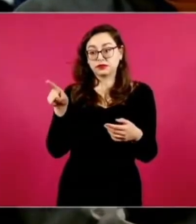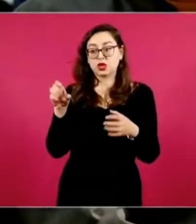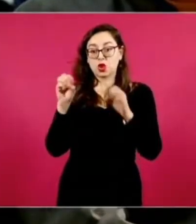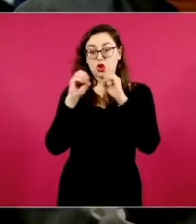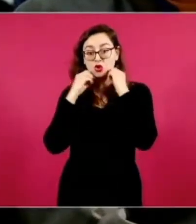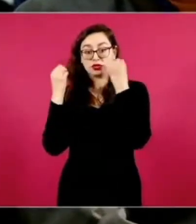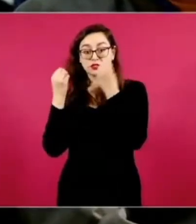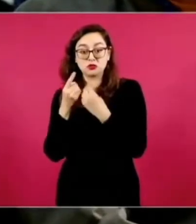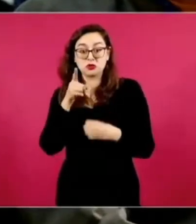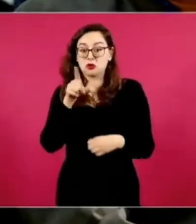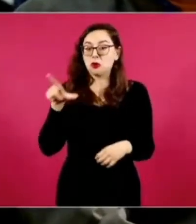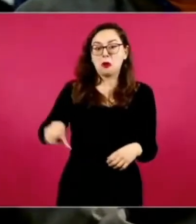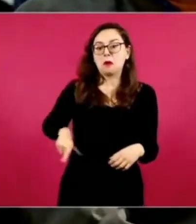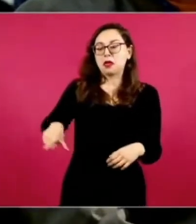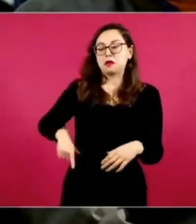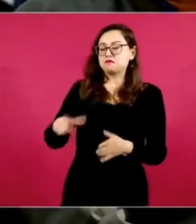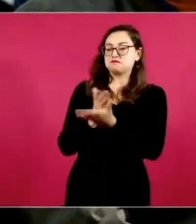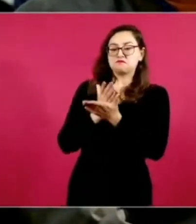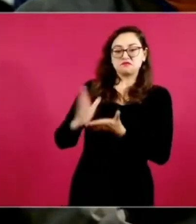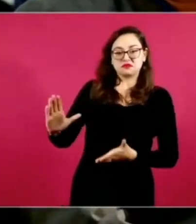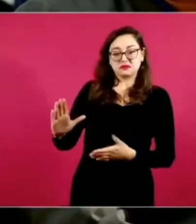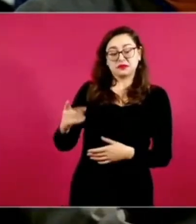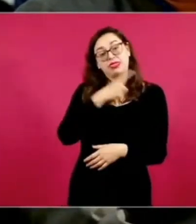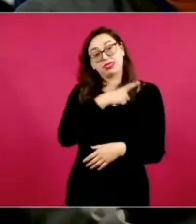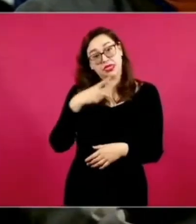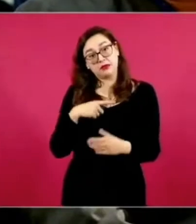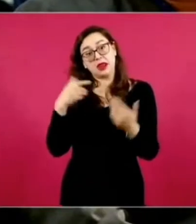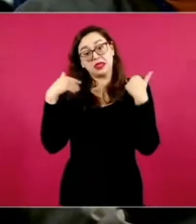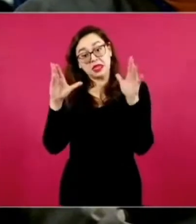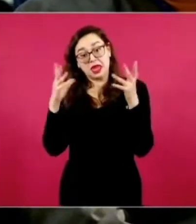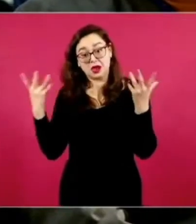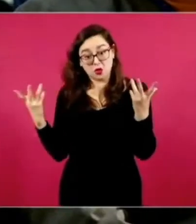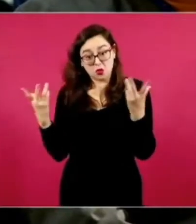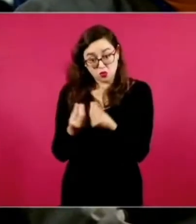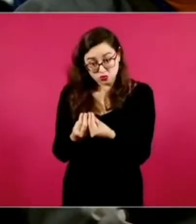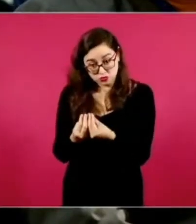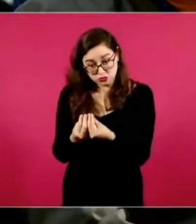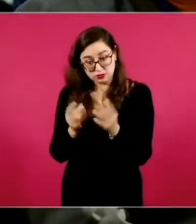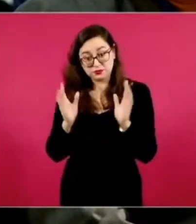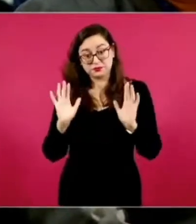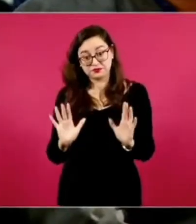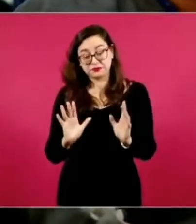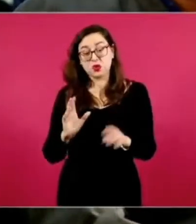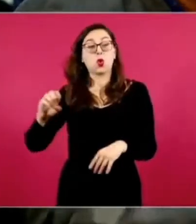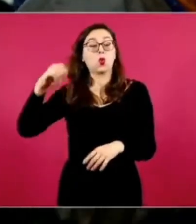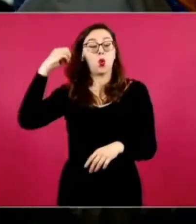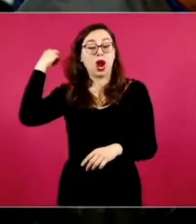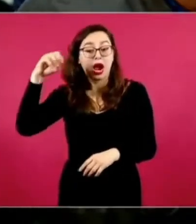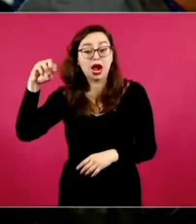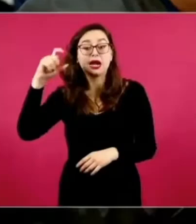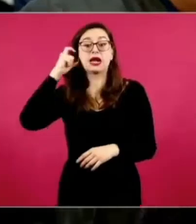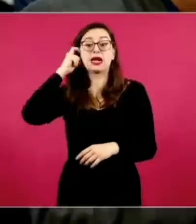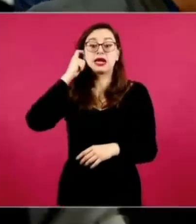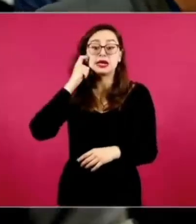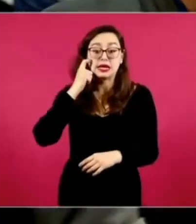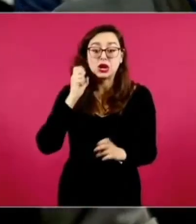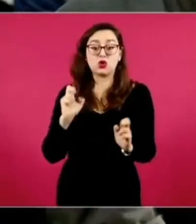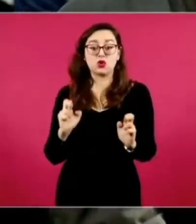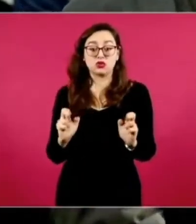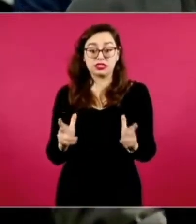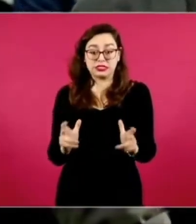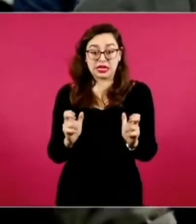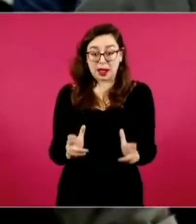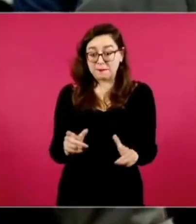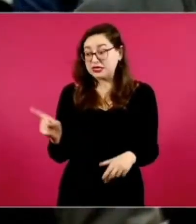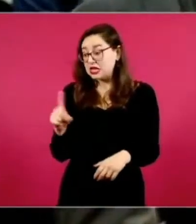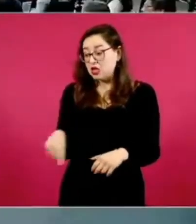derechos humanos. Hay muchísima información en Oaxaca, en Guerrero, en Chiapas, que llevan